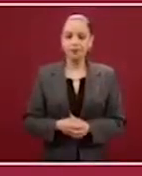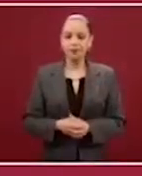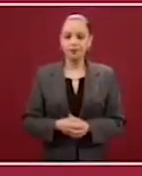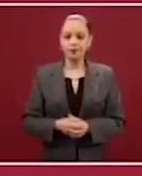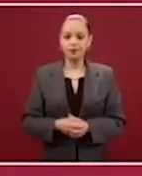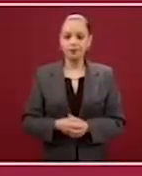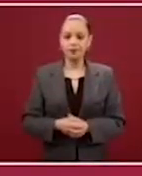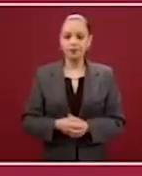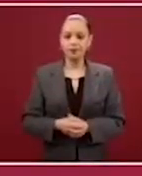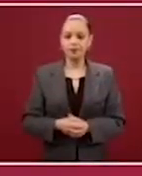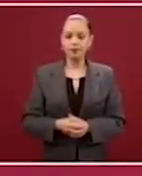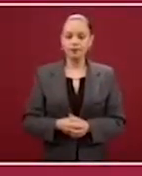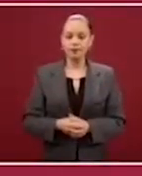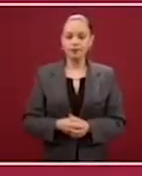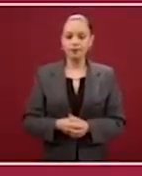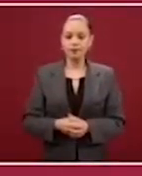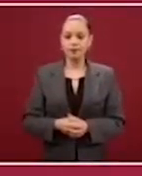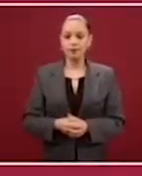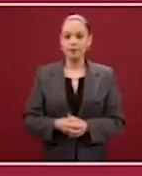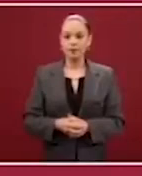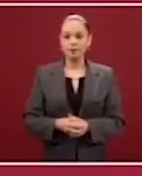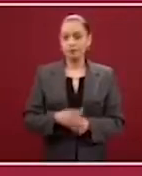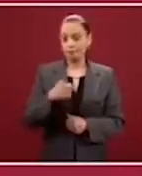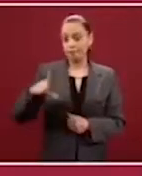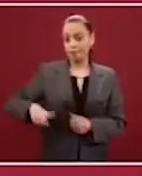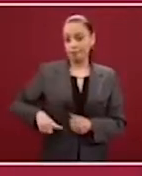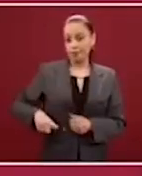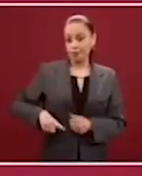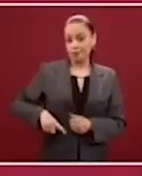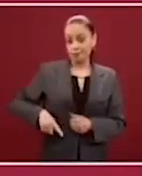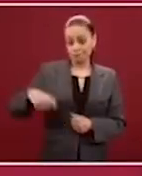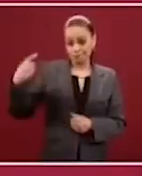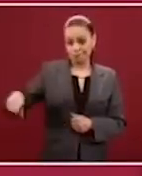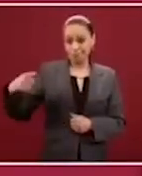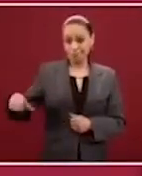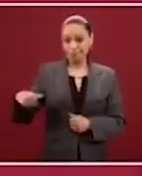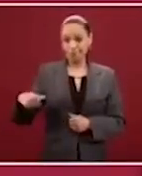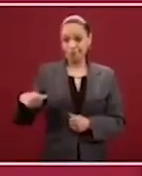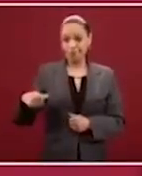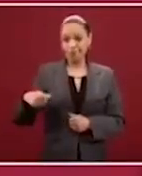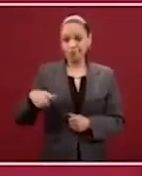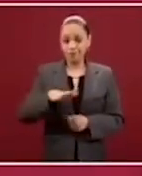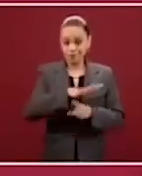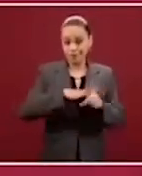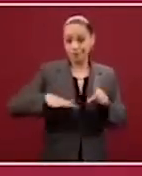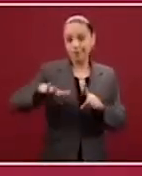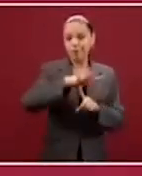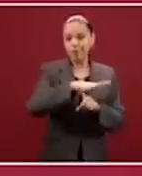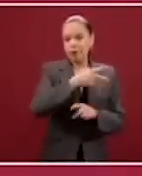el que haya gobierno rico con pueblo pobre, que era lo que